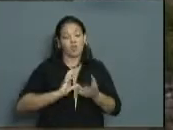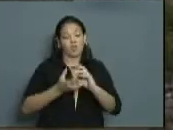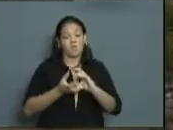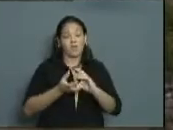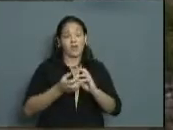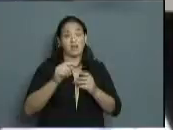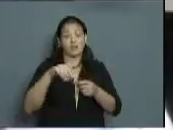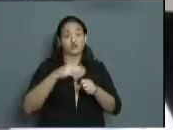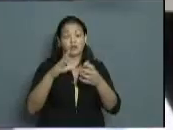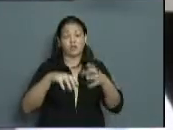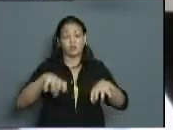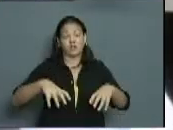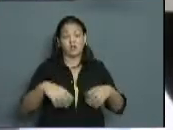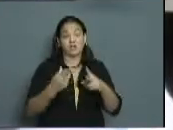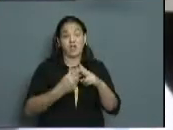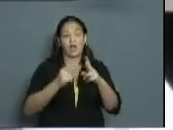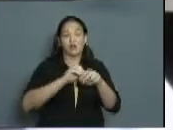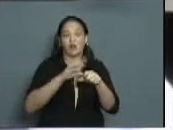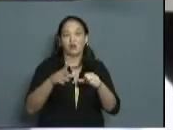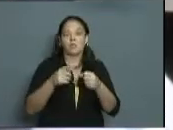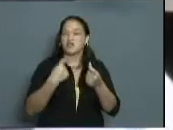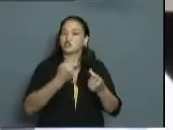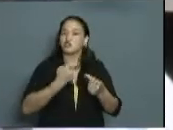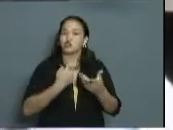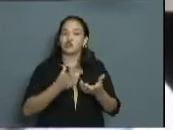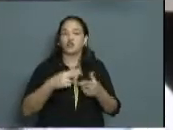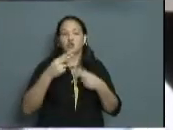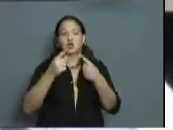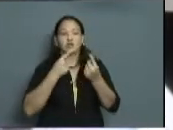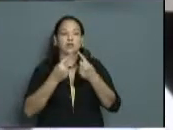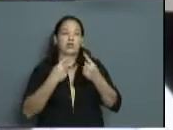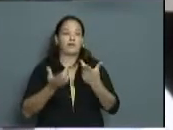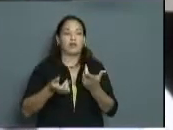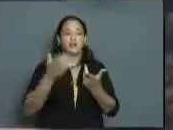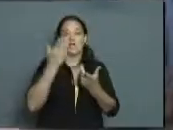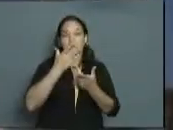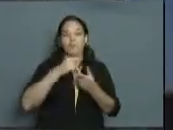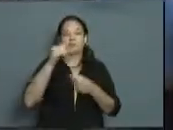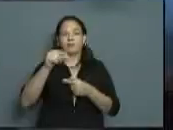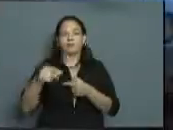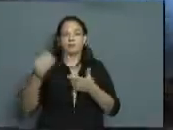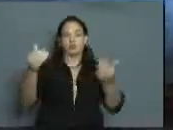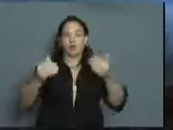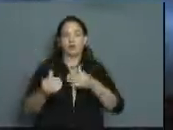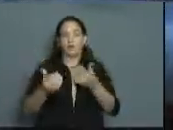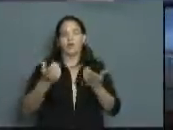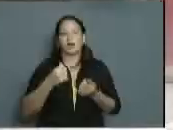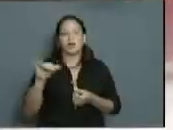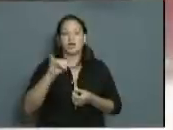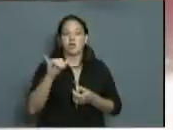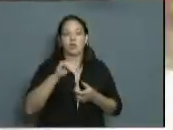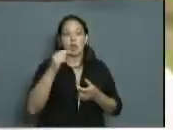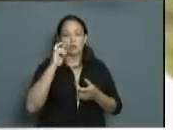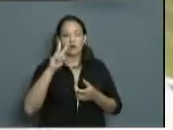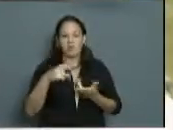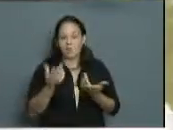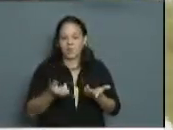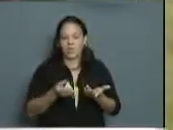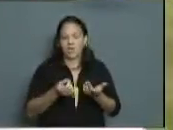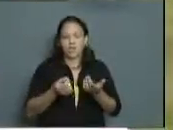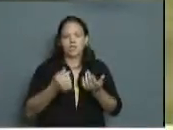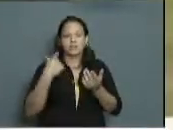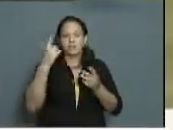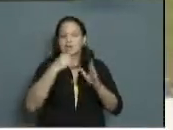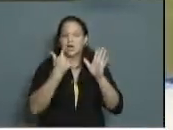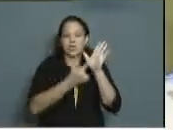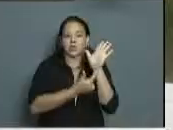Hacemos un recibimiento para entrevistarnos con los pacientes. Podemos apreciar también qué tipo de cuadro